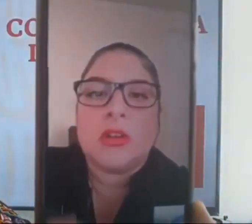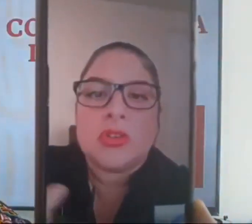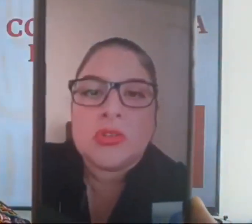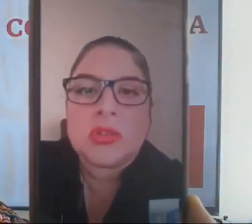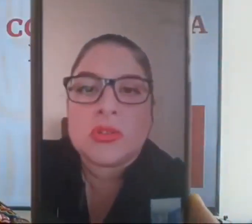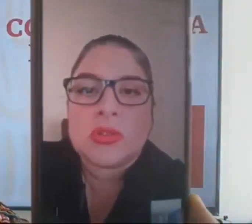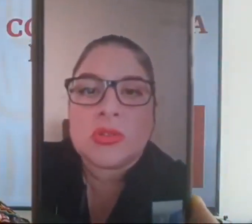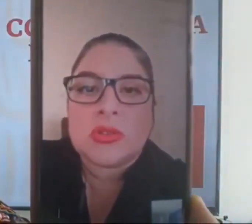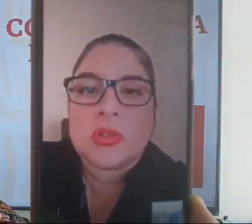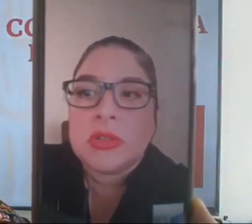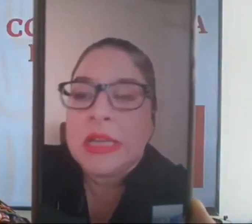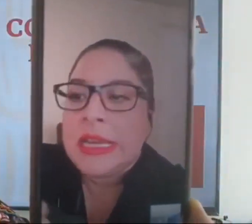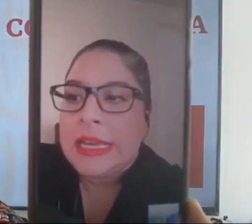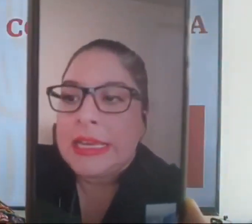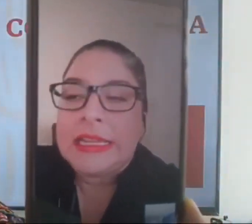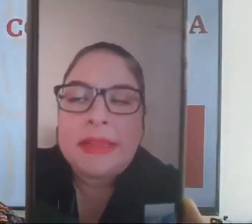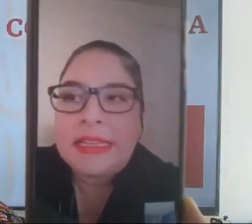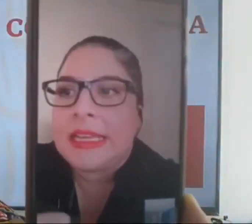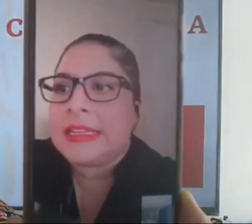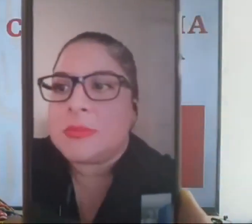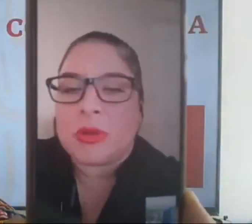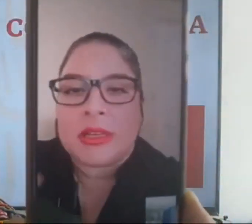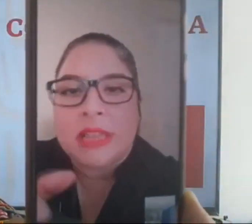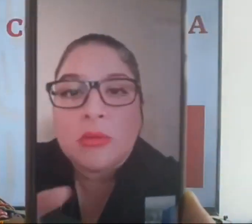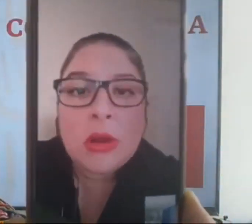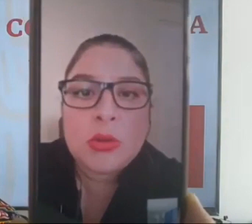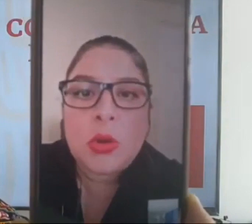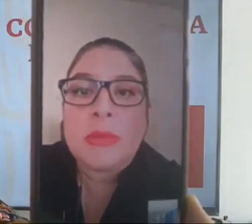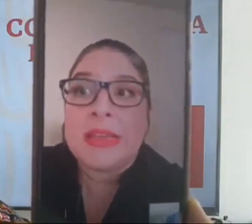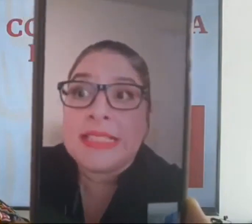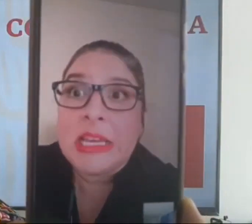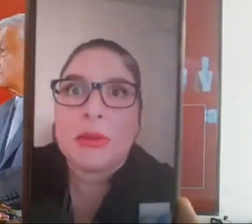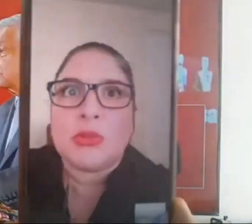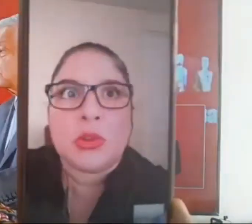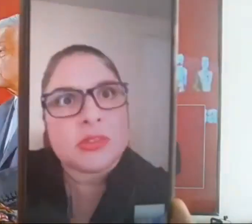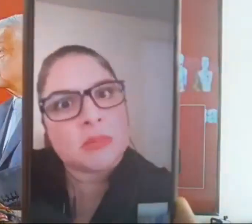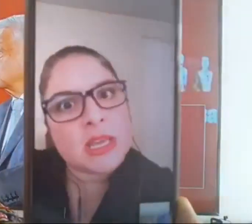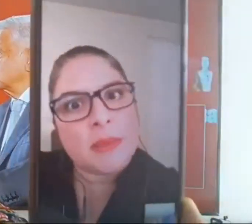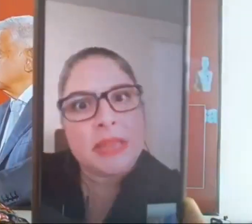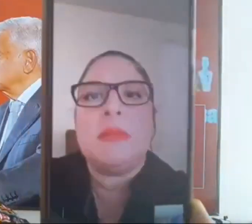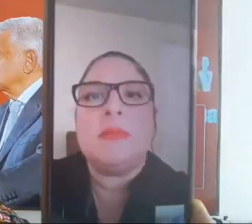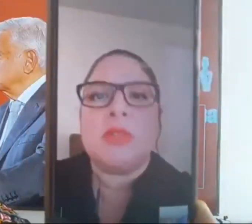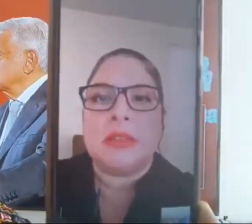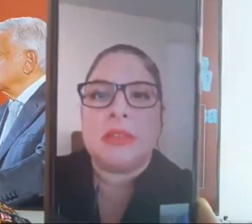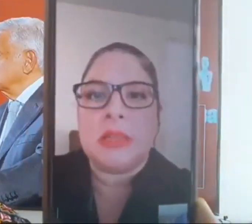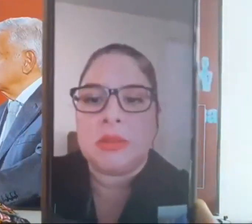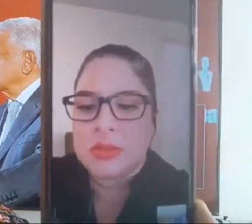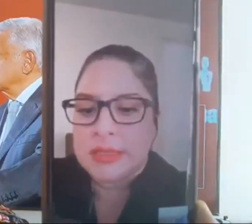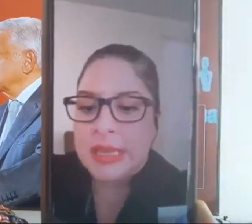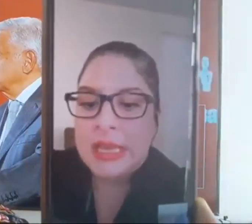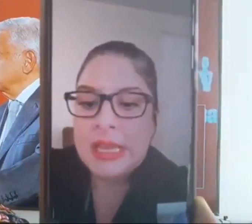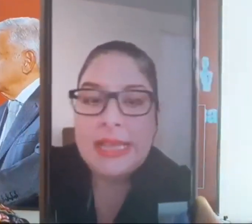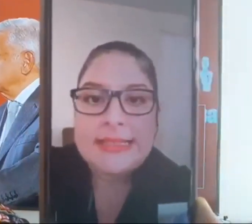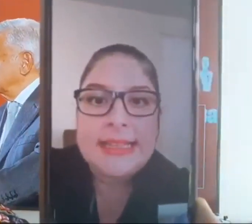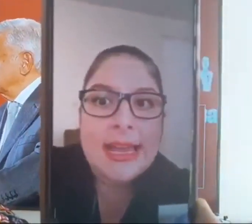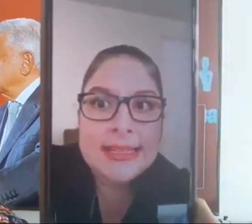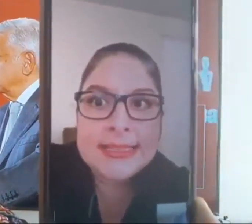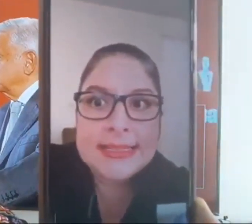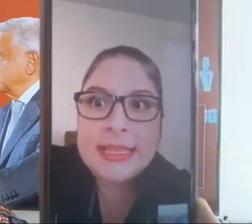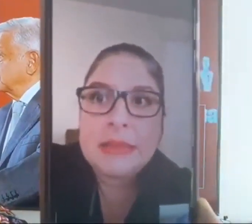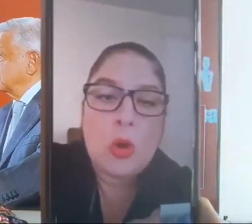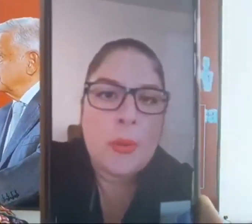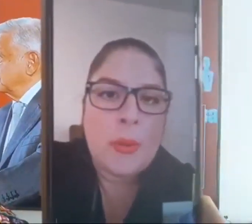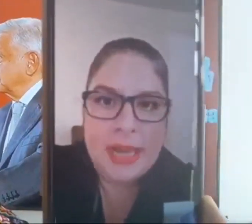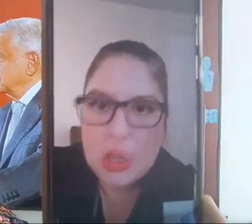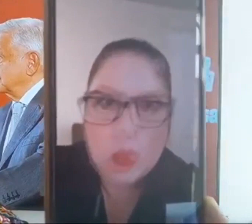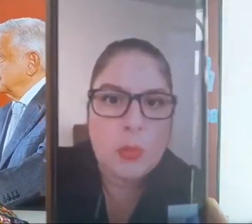instancias del gobierno son independientes porque tienen una autonomía, sí, pero todos tenemos que mirar en el mismo sentido. Entonces, si